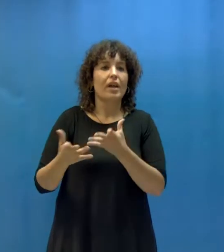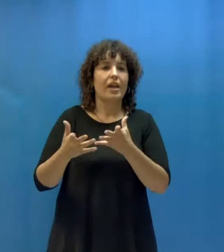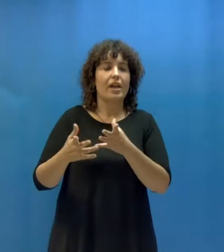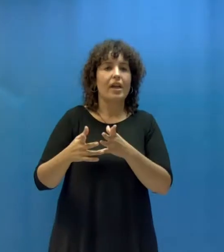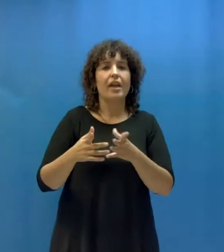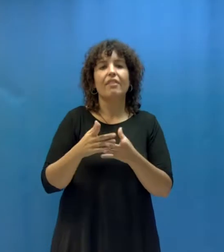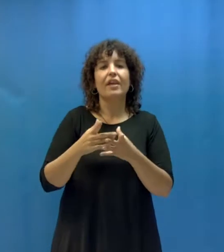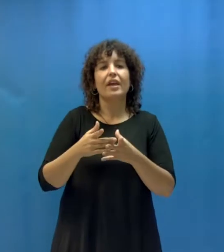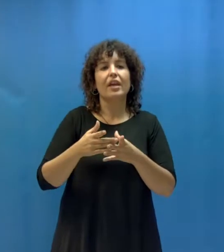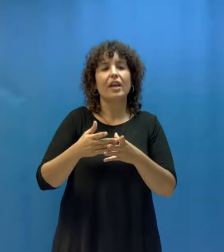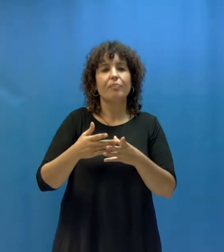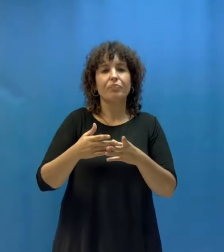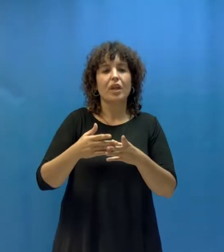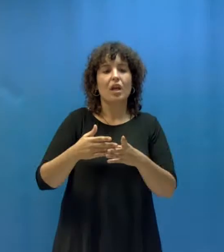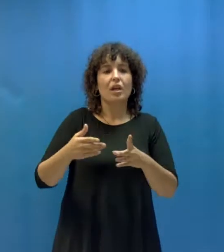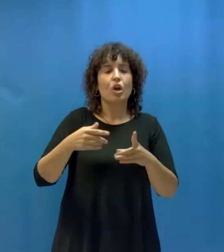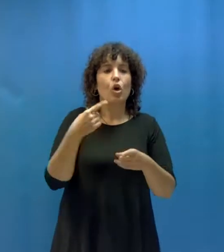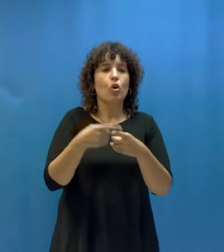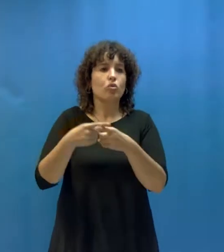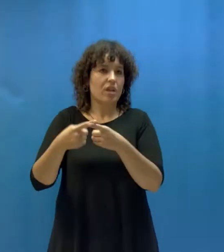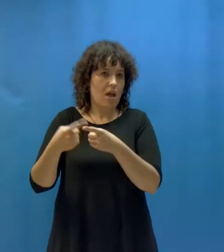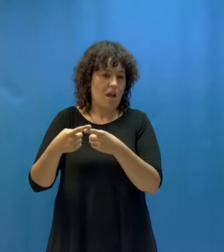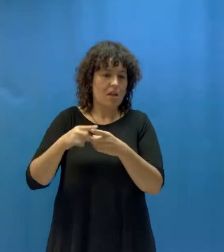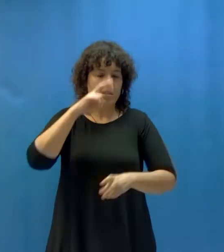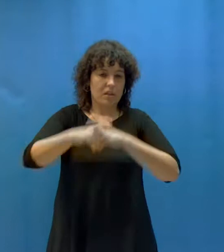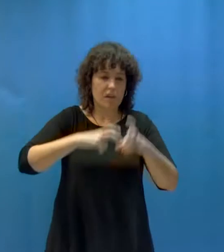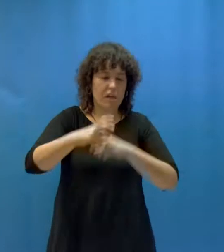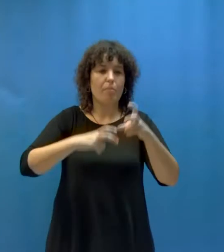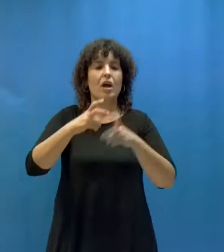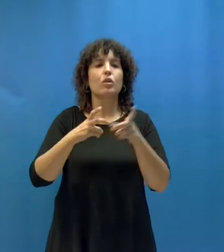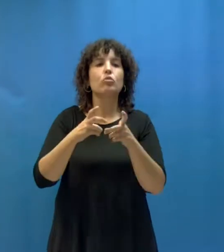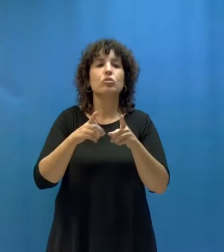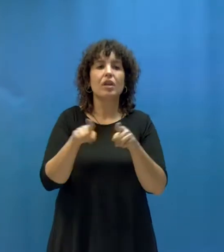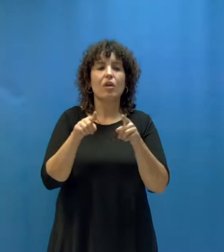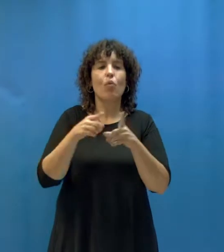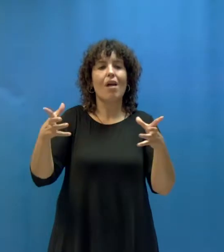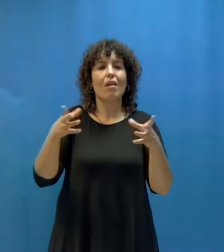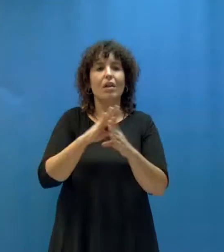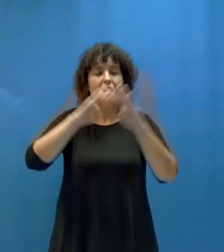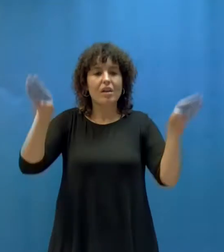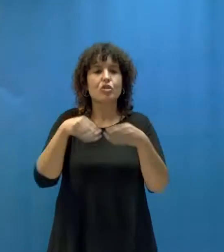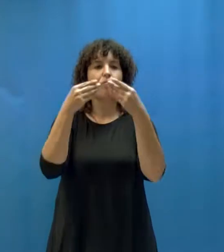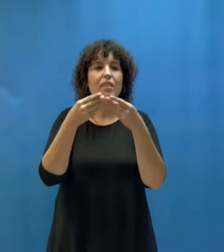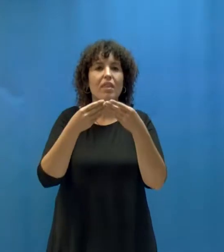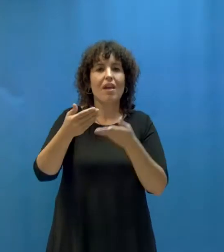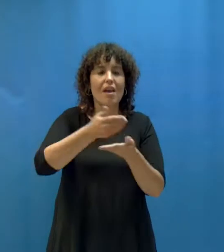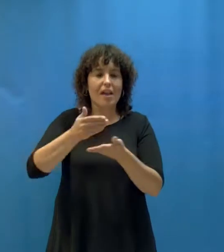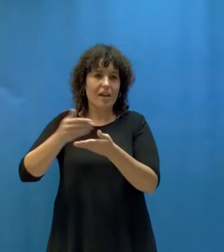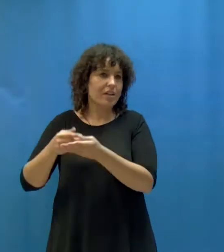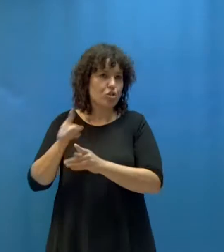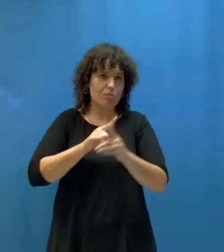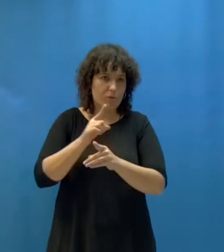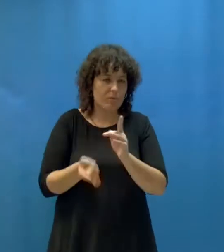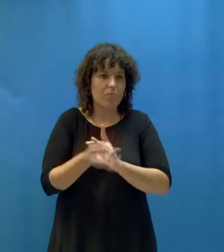por la Presidencia de la entidad local contrarias a reparos efectuados, así como un resumen de las principales anomalías detectadas en materia de ingresos. Dicho informe